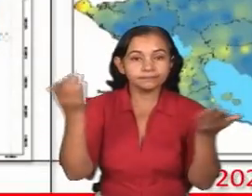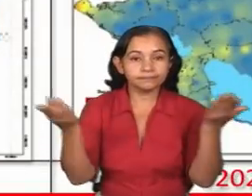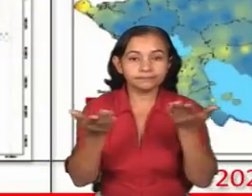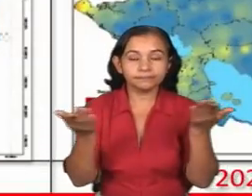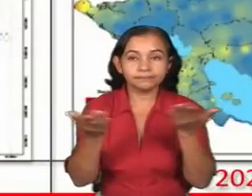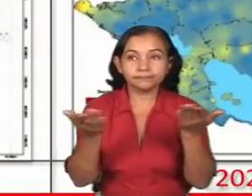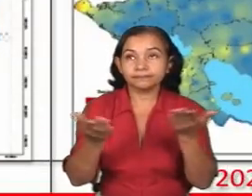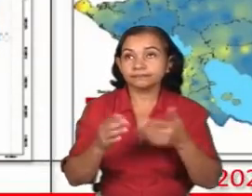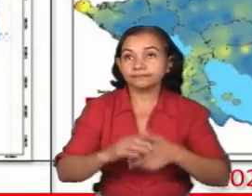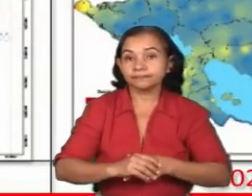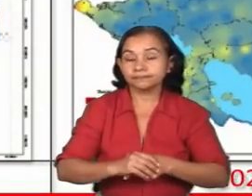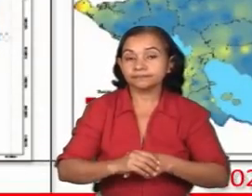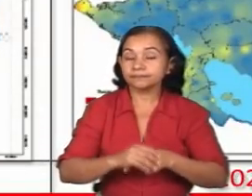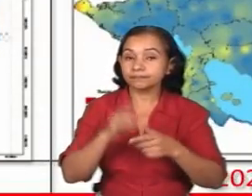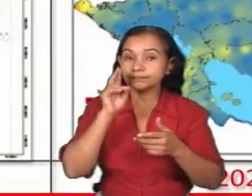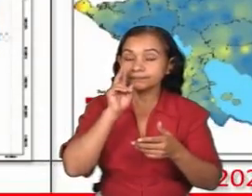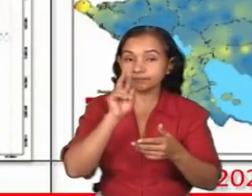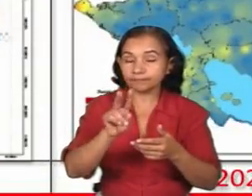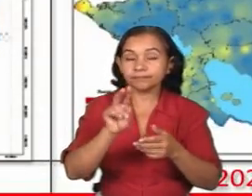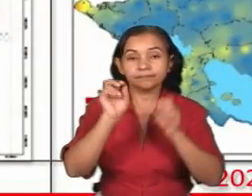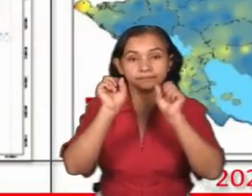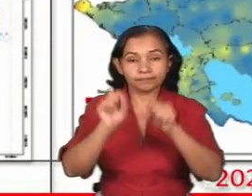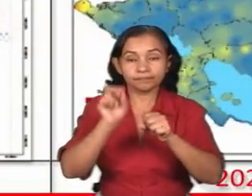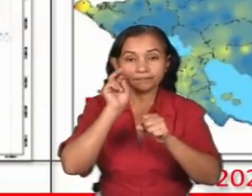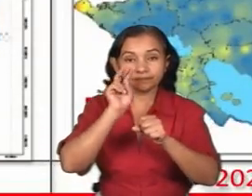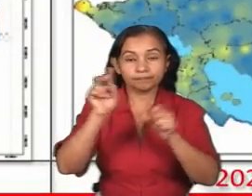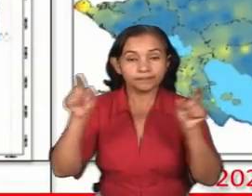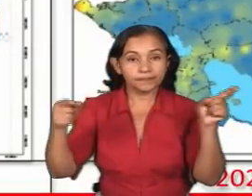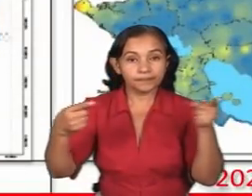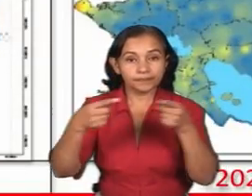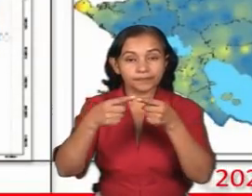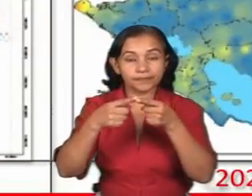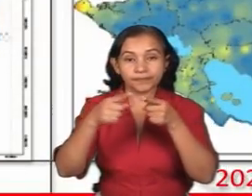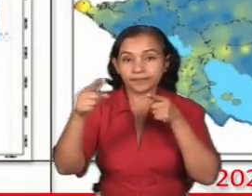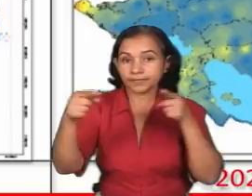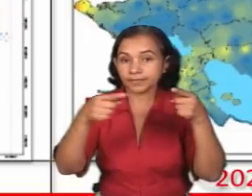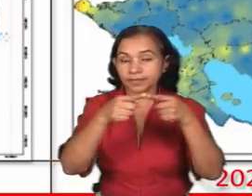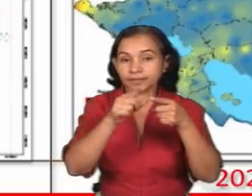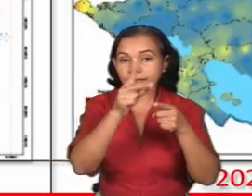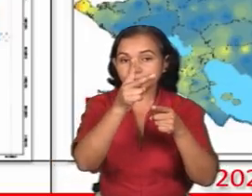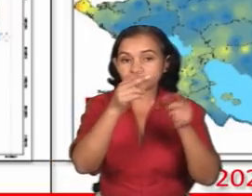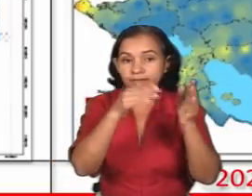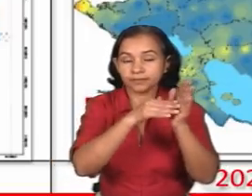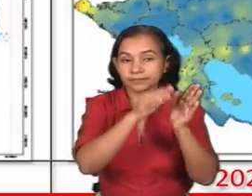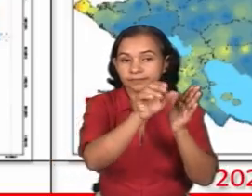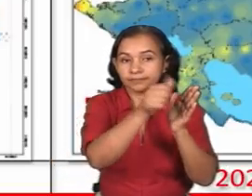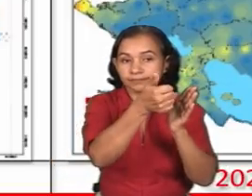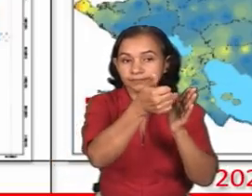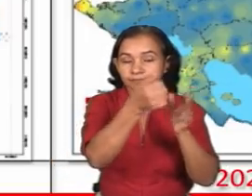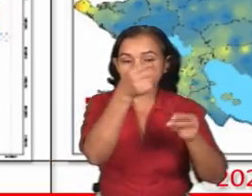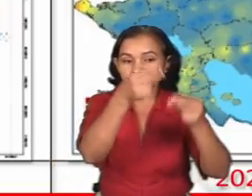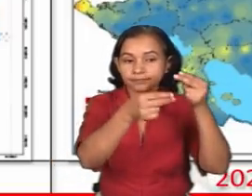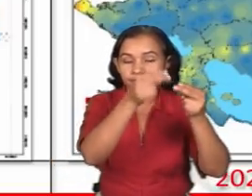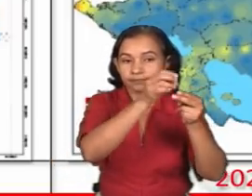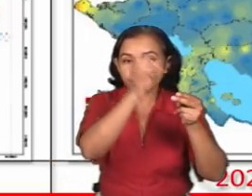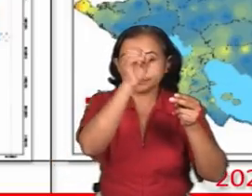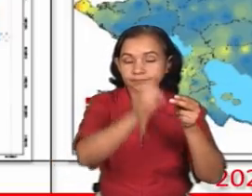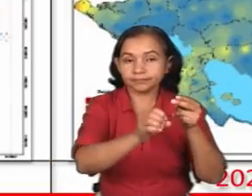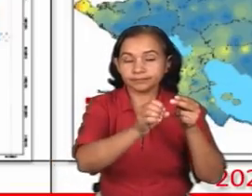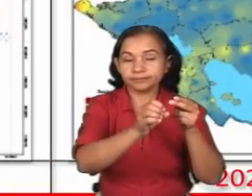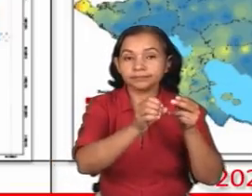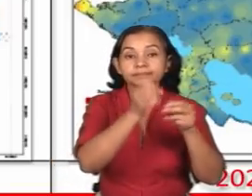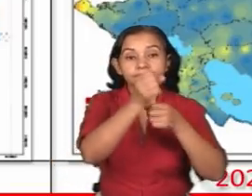Es viendo, por ejemplo, ahí puedes observar esos mapas. En el 2006, eso es con estadística, ¿no? Del 2006, de esos